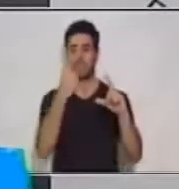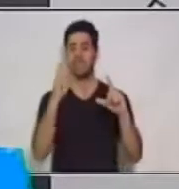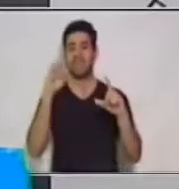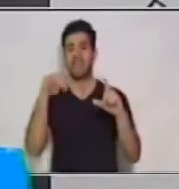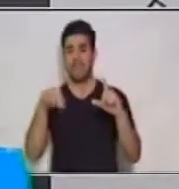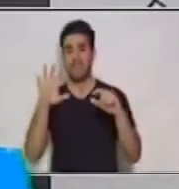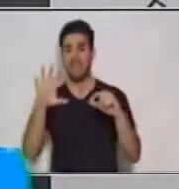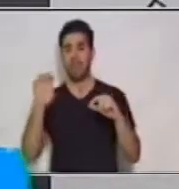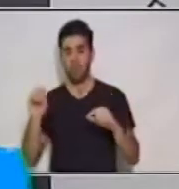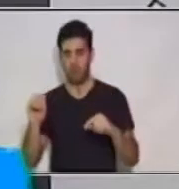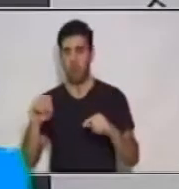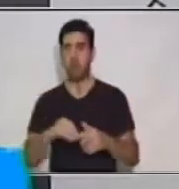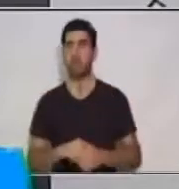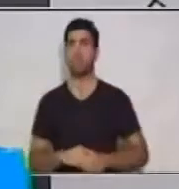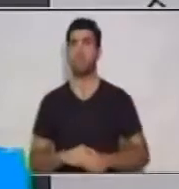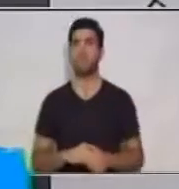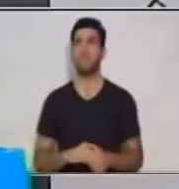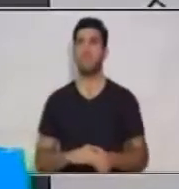el seno de 50.